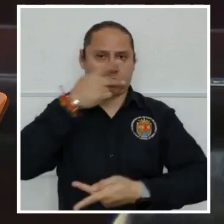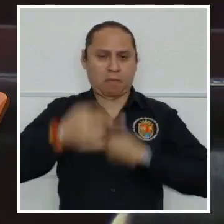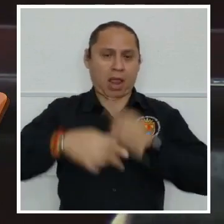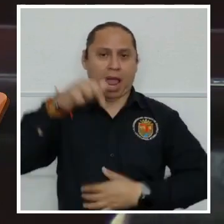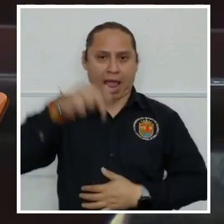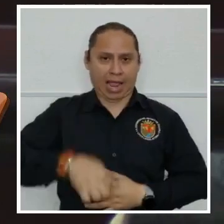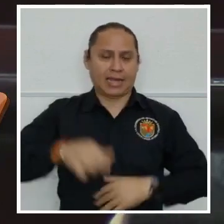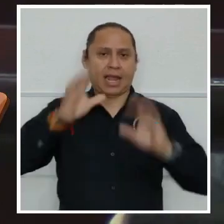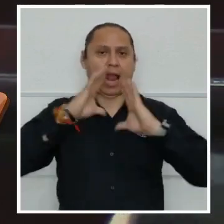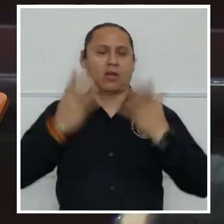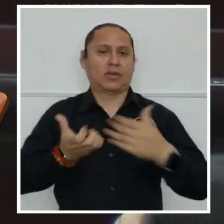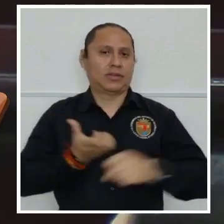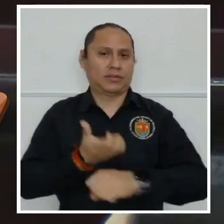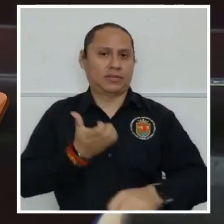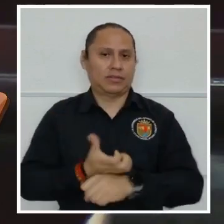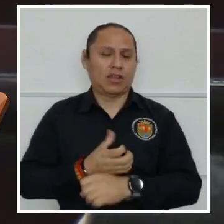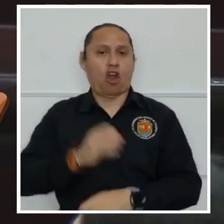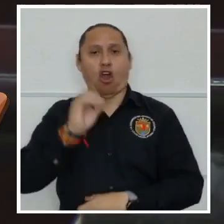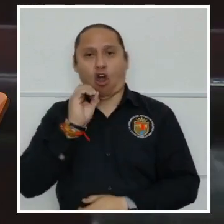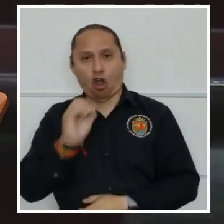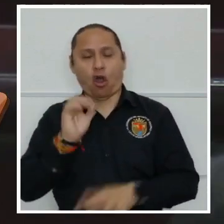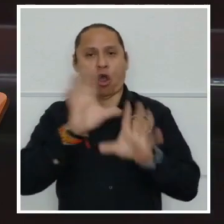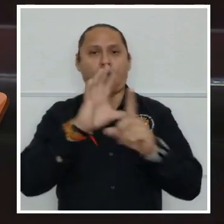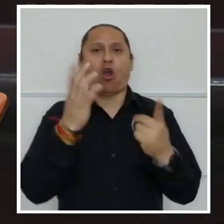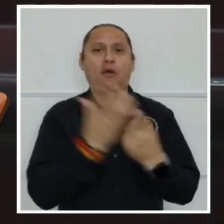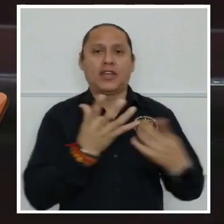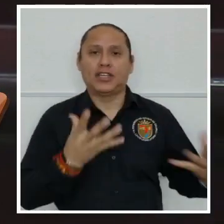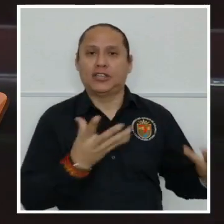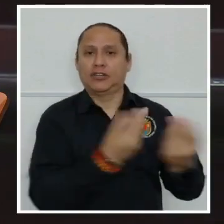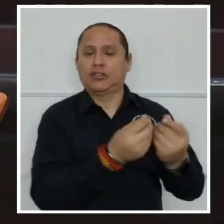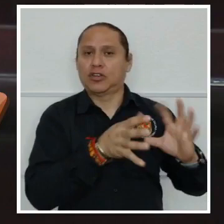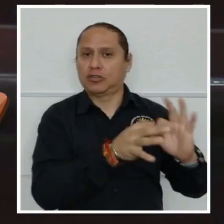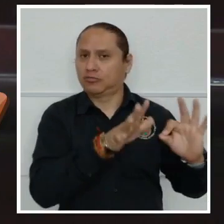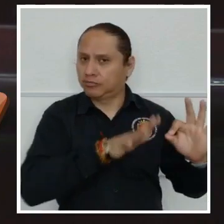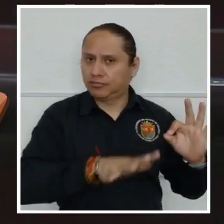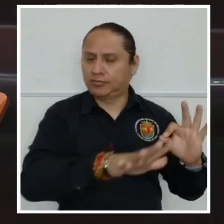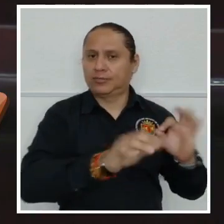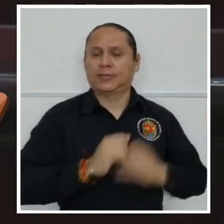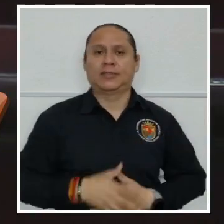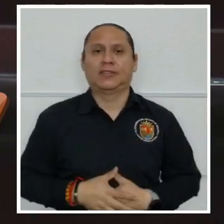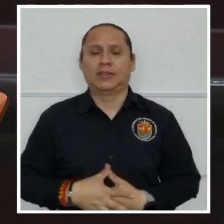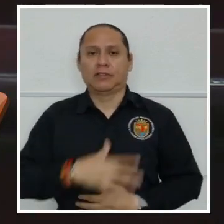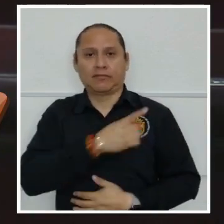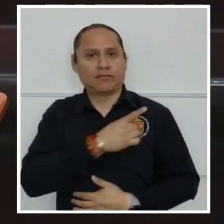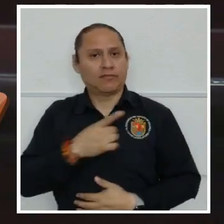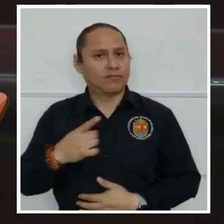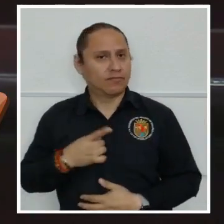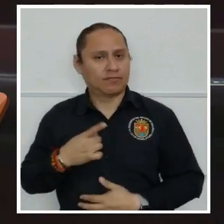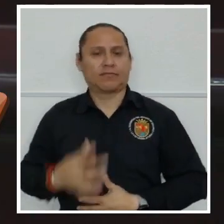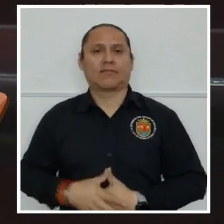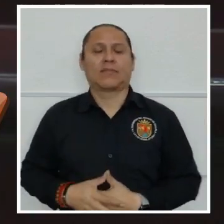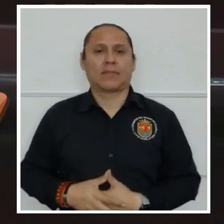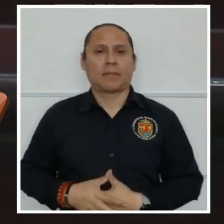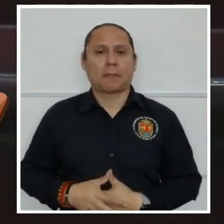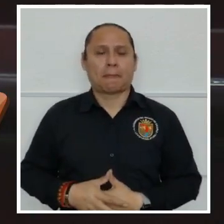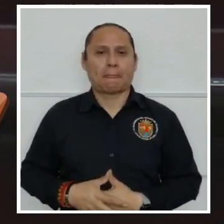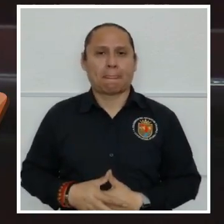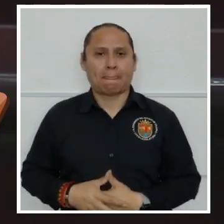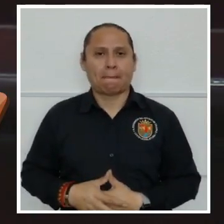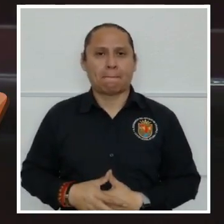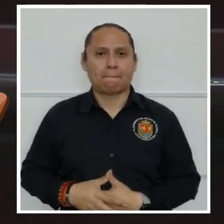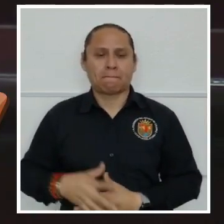del Congreso del Estado o ante las comisiones legislativas respectivas, debiendo realizar